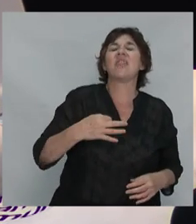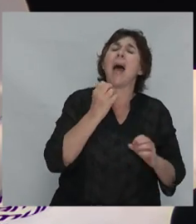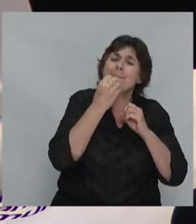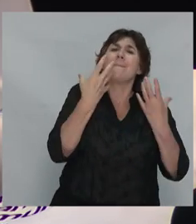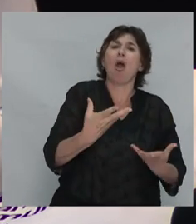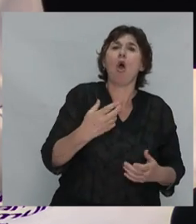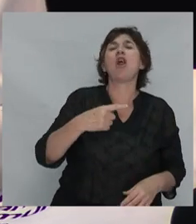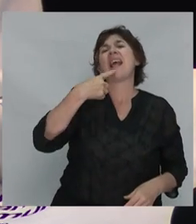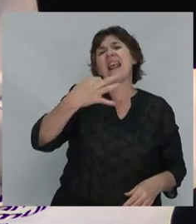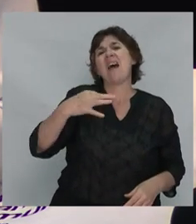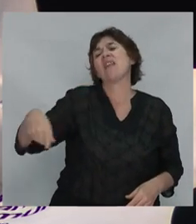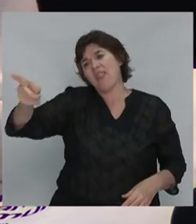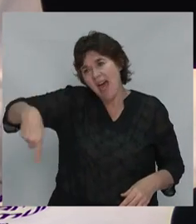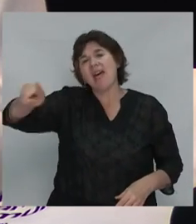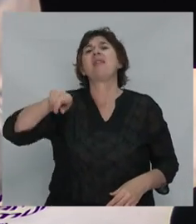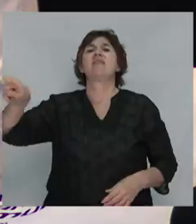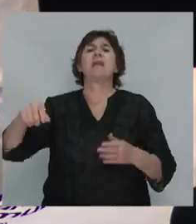muchas gracias